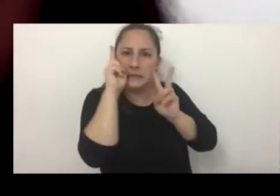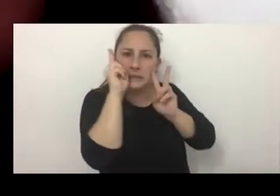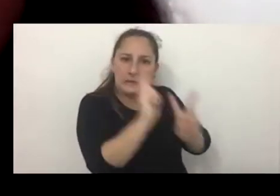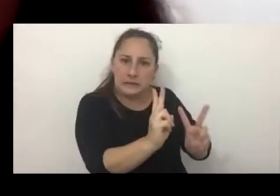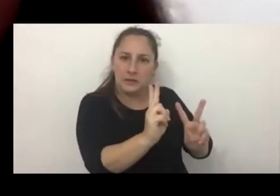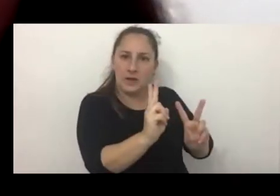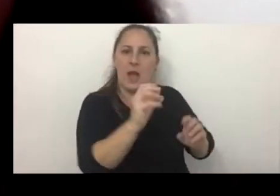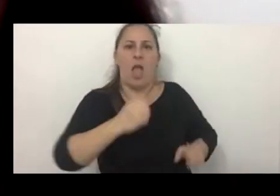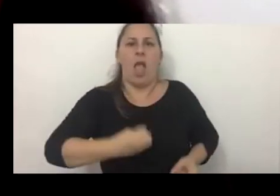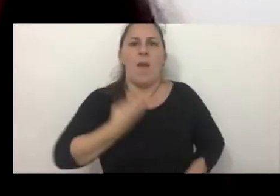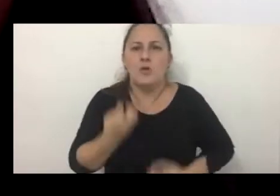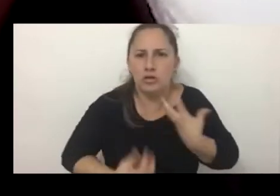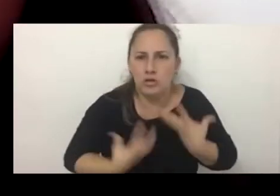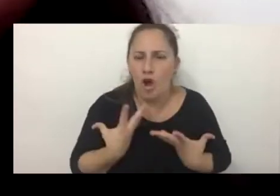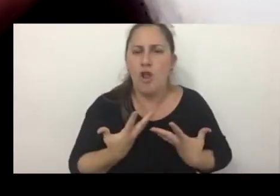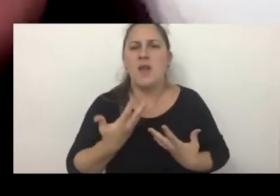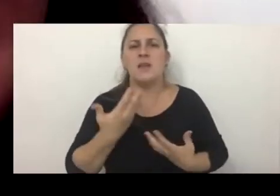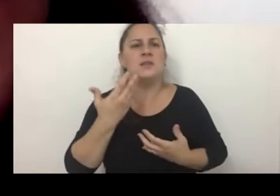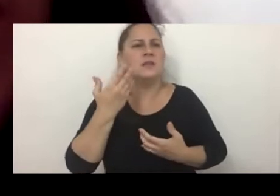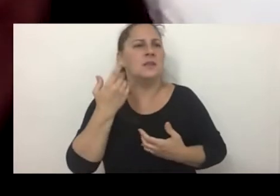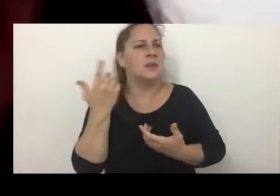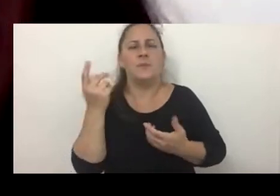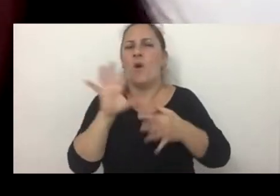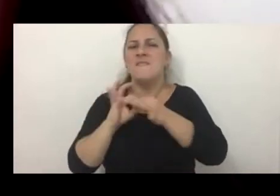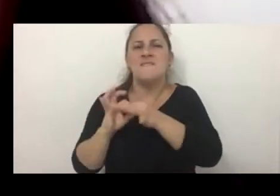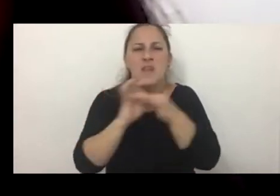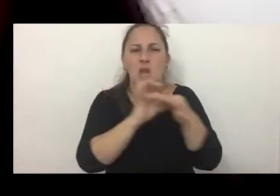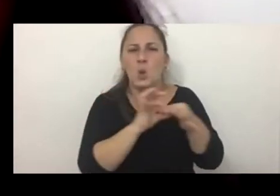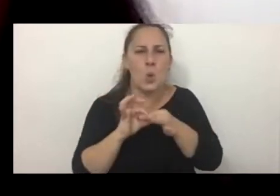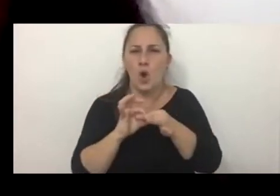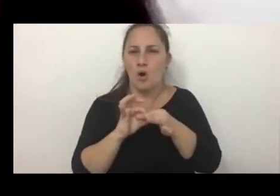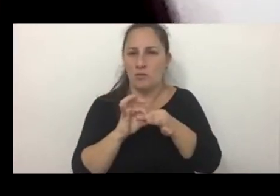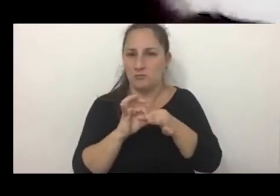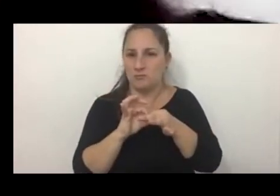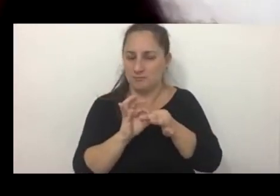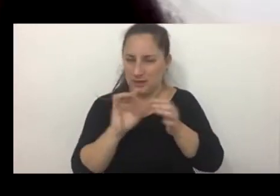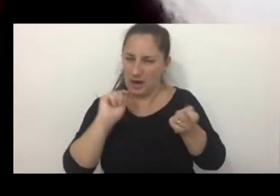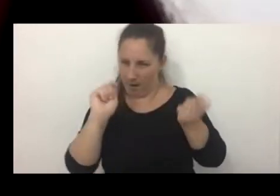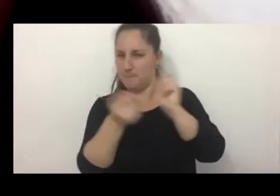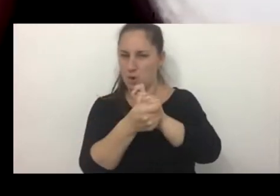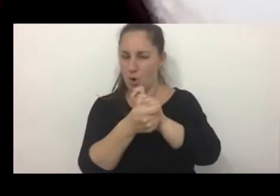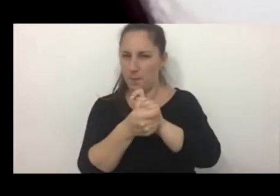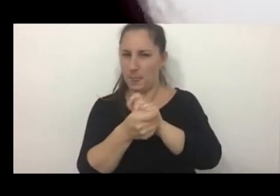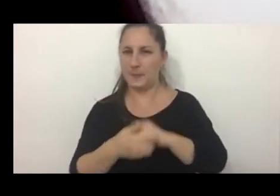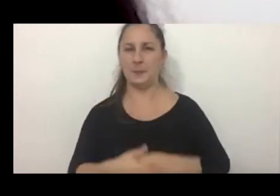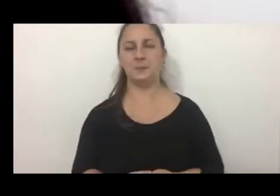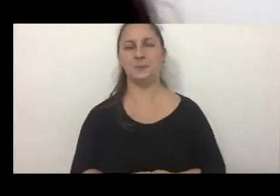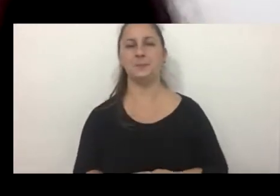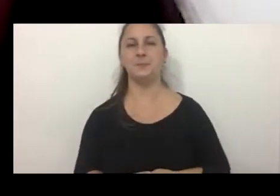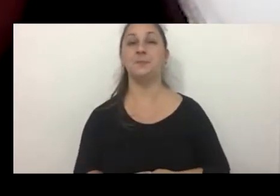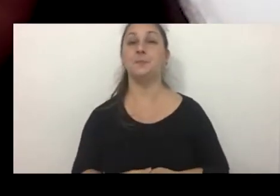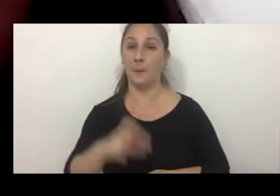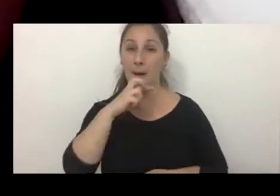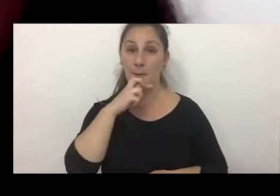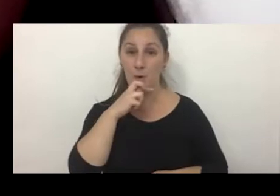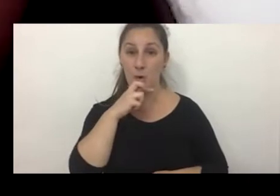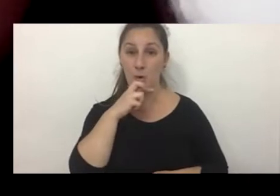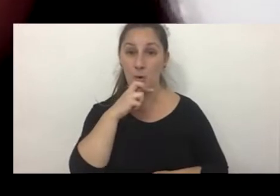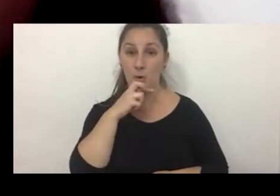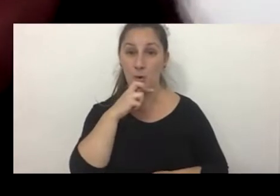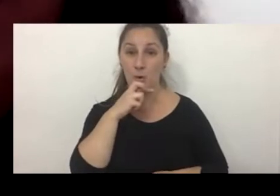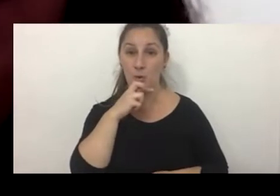fue perdiendo. Esa calidez y cercanía que solía tener la partera en ese momento, hoy la ubica en